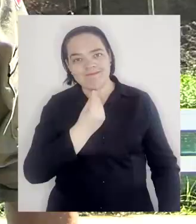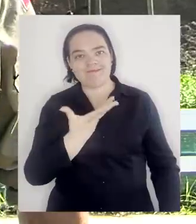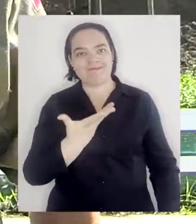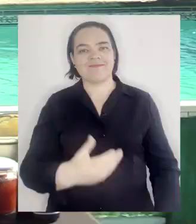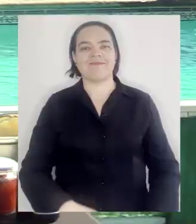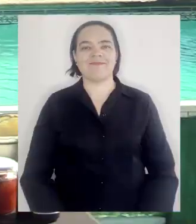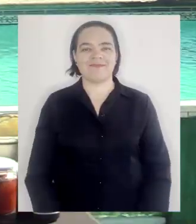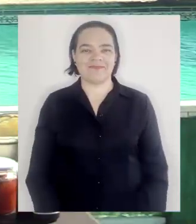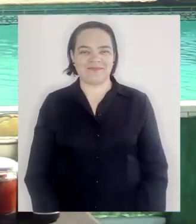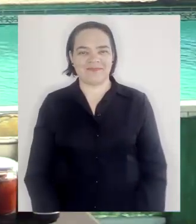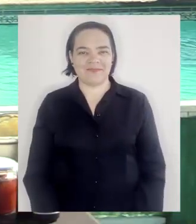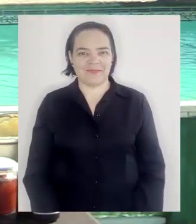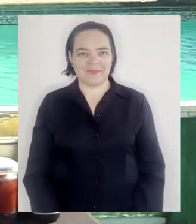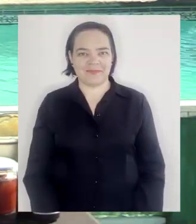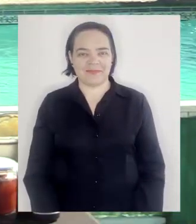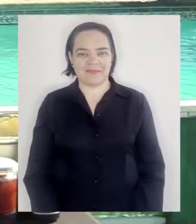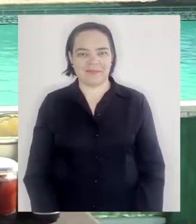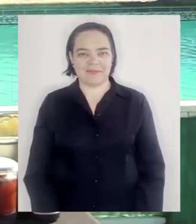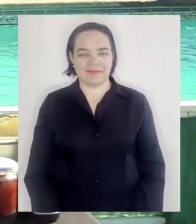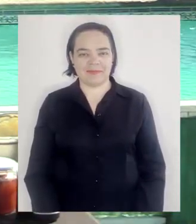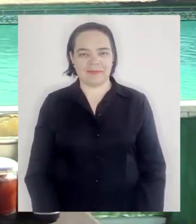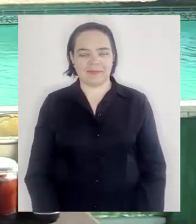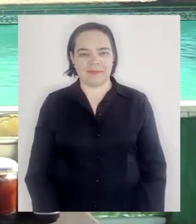Entonces, ¿vieron?